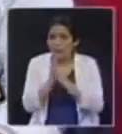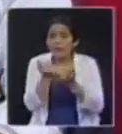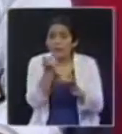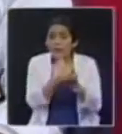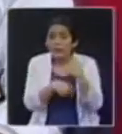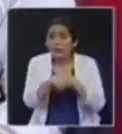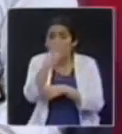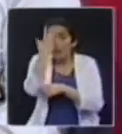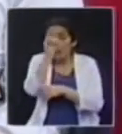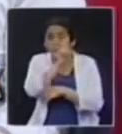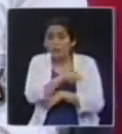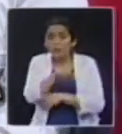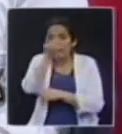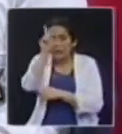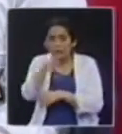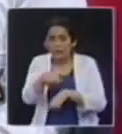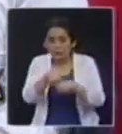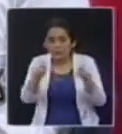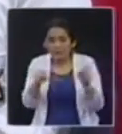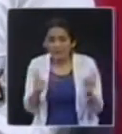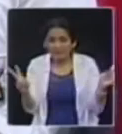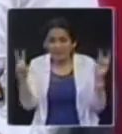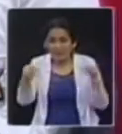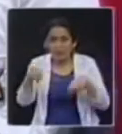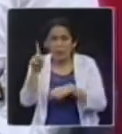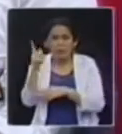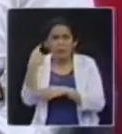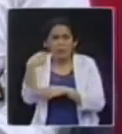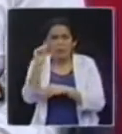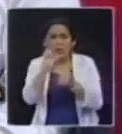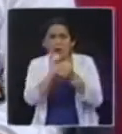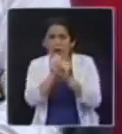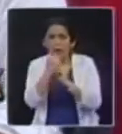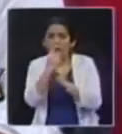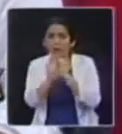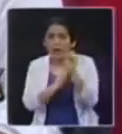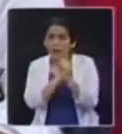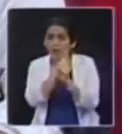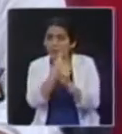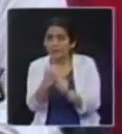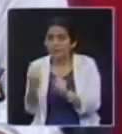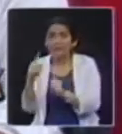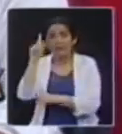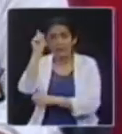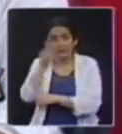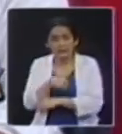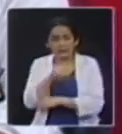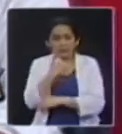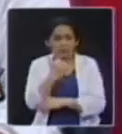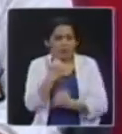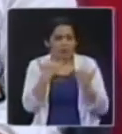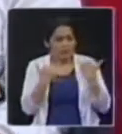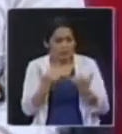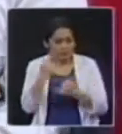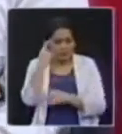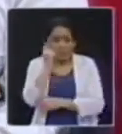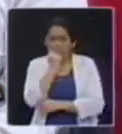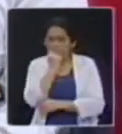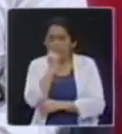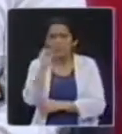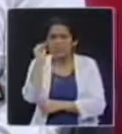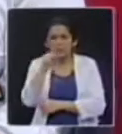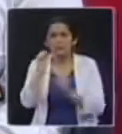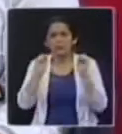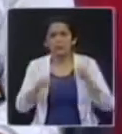¿no? Entonces, estamos seguros de que vamos a lograr nuestra meta, ¿no? porque tenemos el respaldo de una compañía